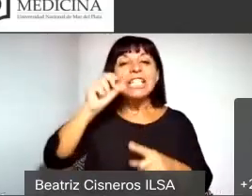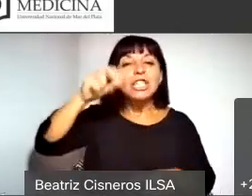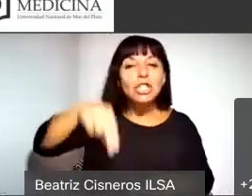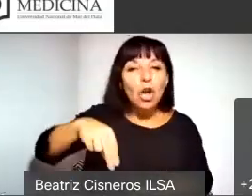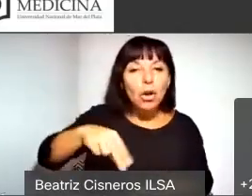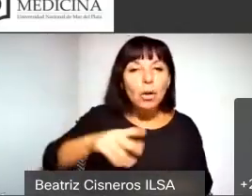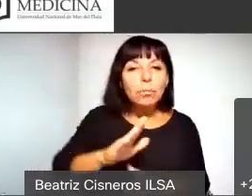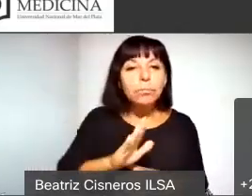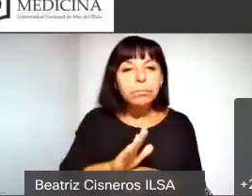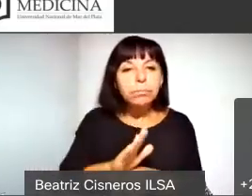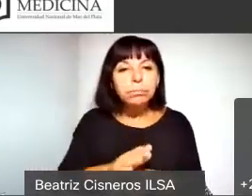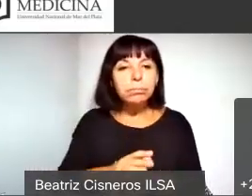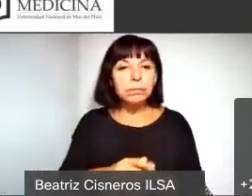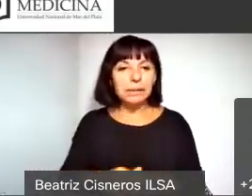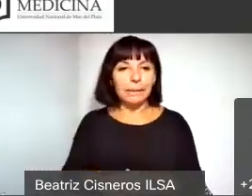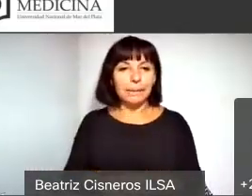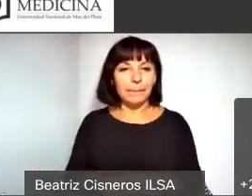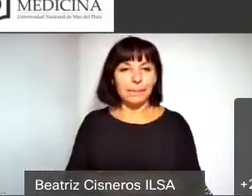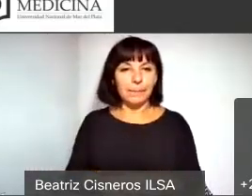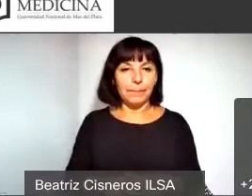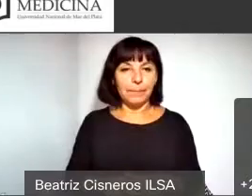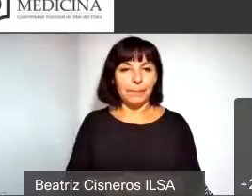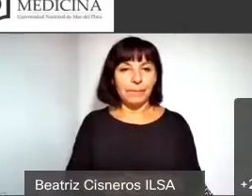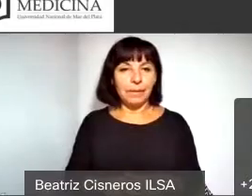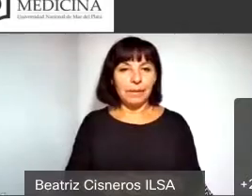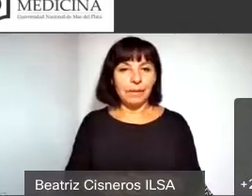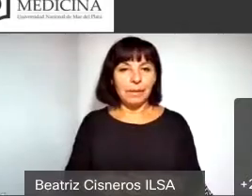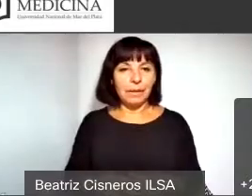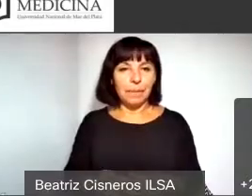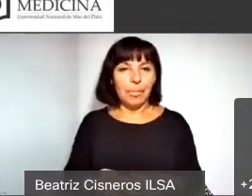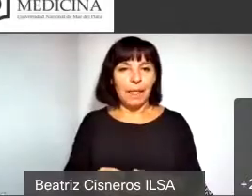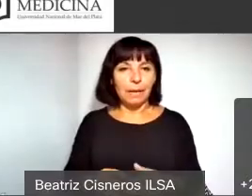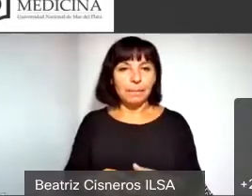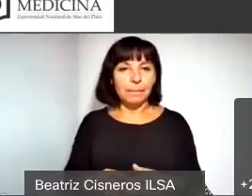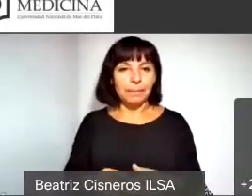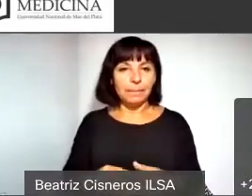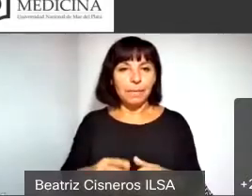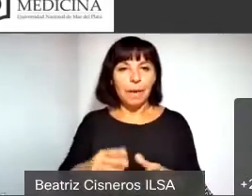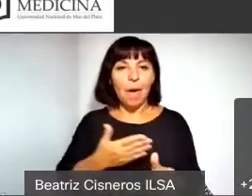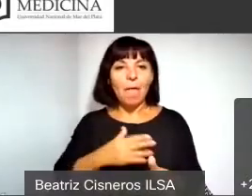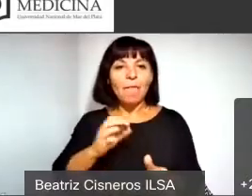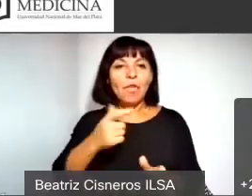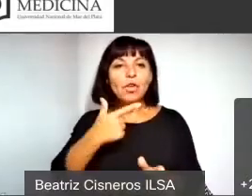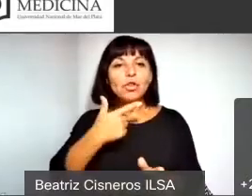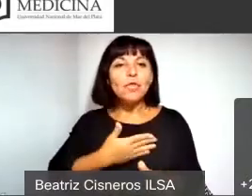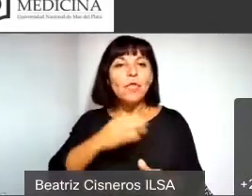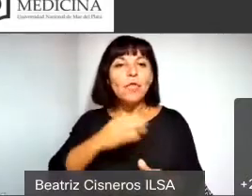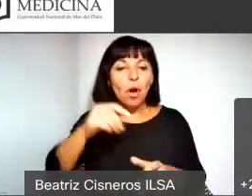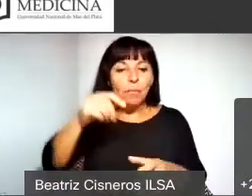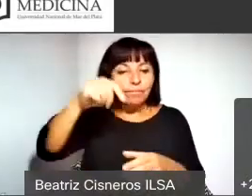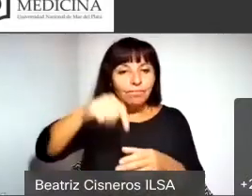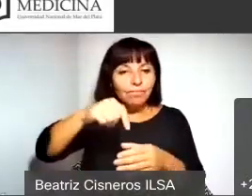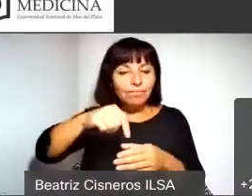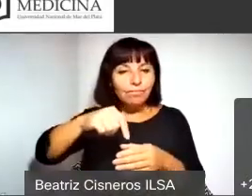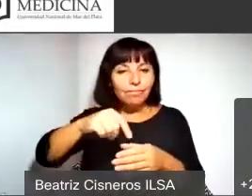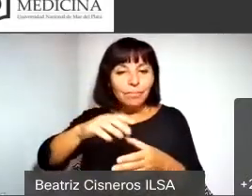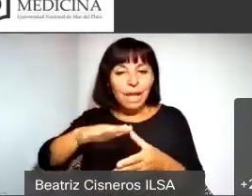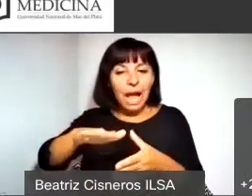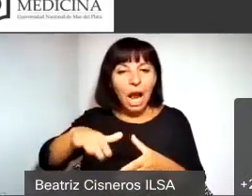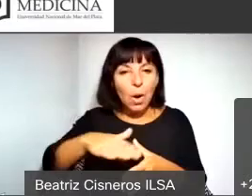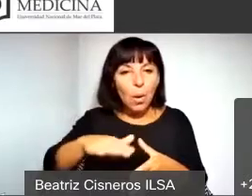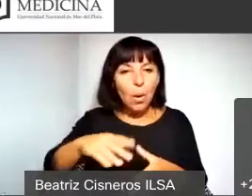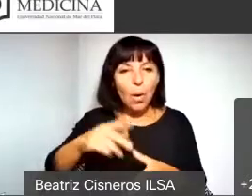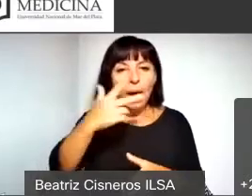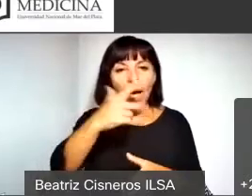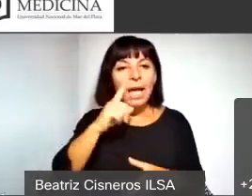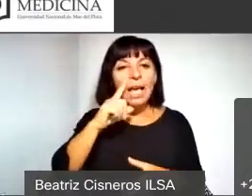la porción apolar, ¿sí? del fosfolípido, a su porción